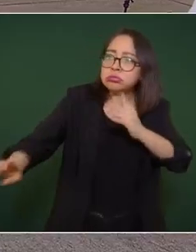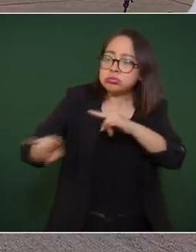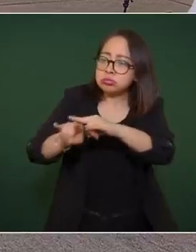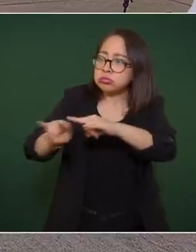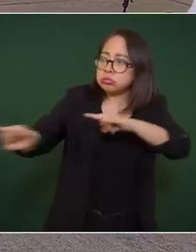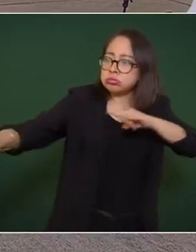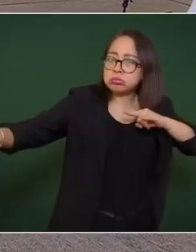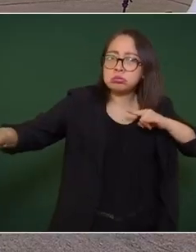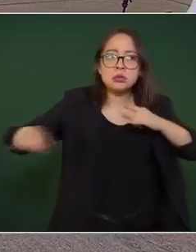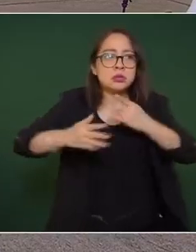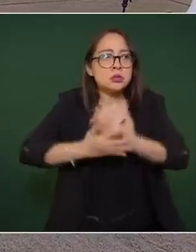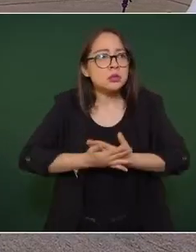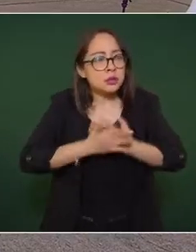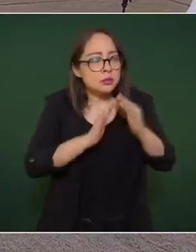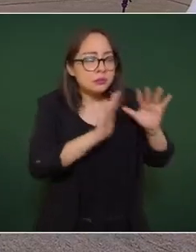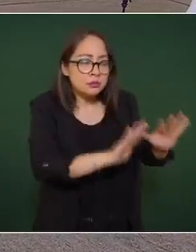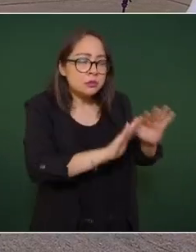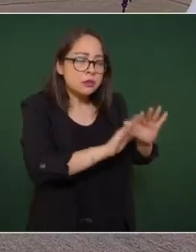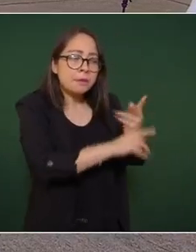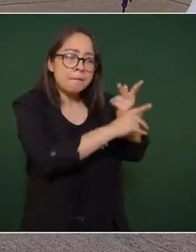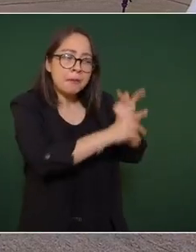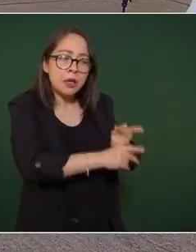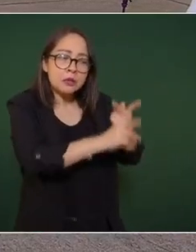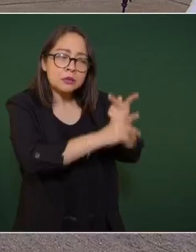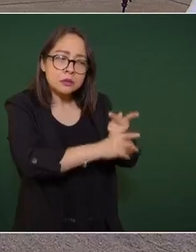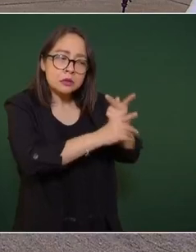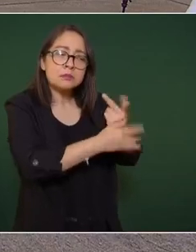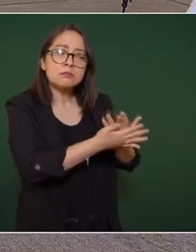porque les pedí que nos ayudaran